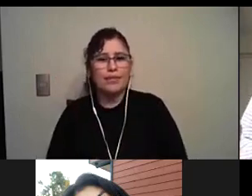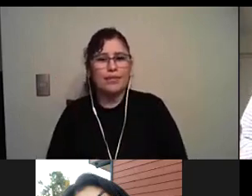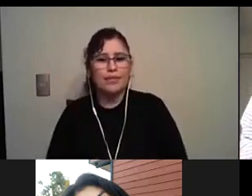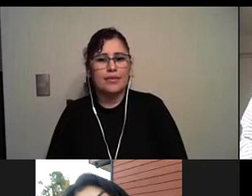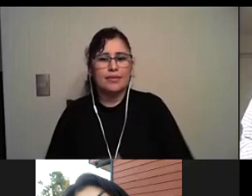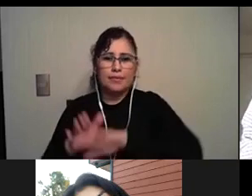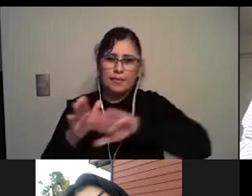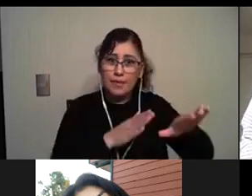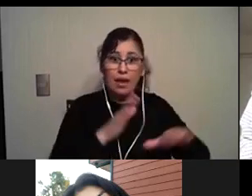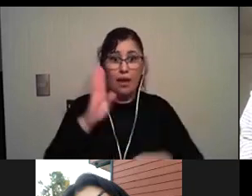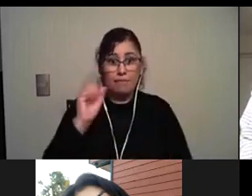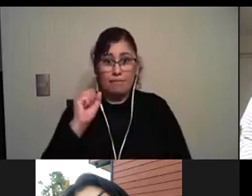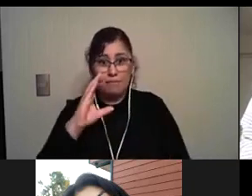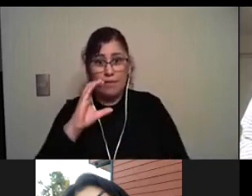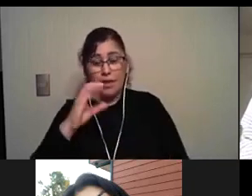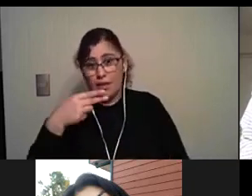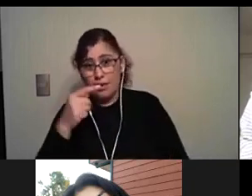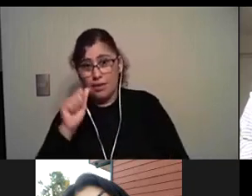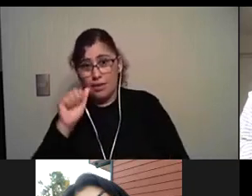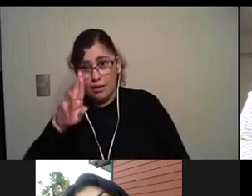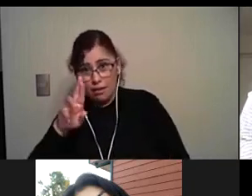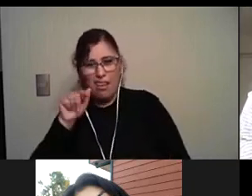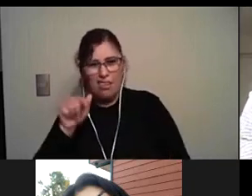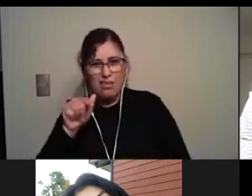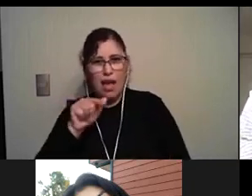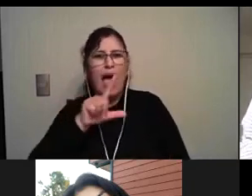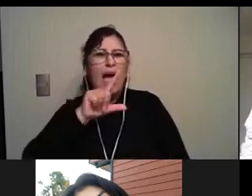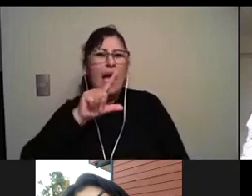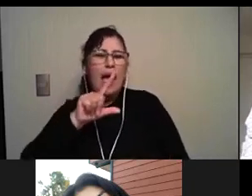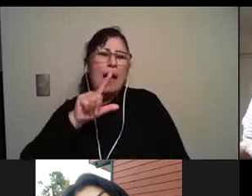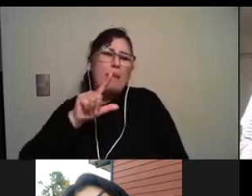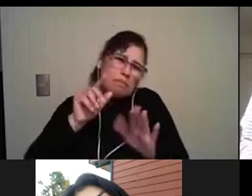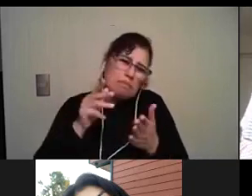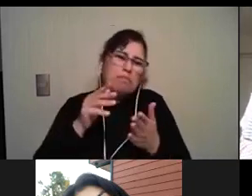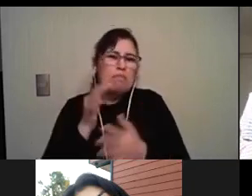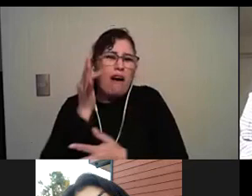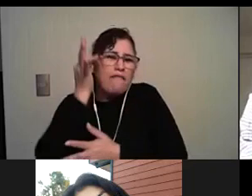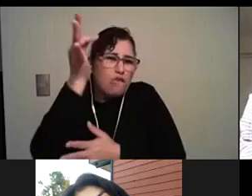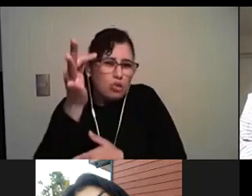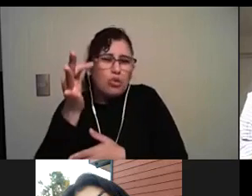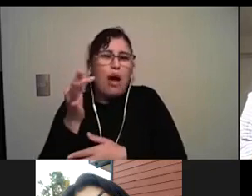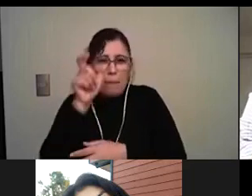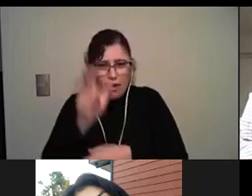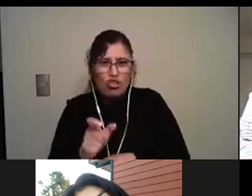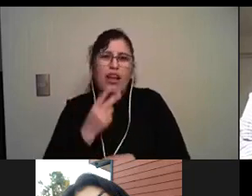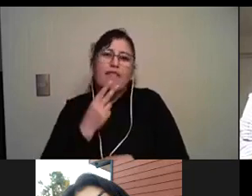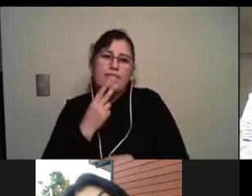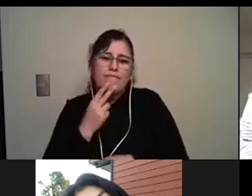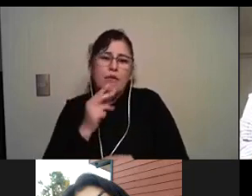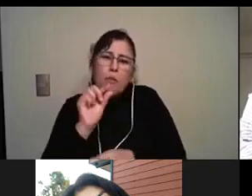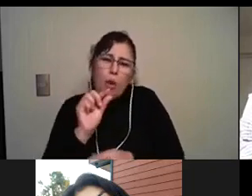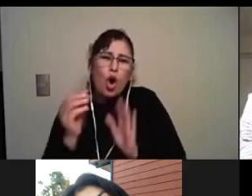Sí, la de Becker es un poco menos, tiene un pronóstico un poquitito mejor, una sobrevida un poco más larga, ¿ya?